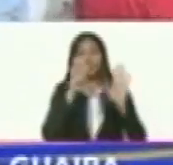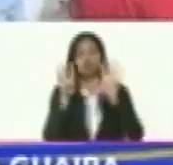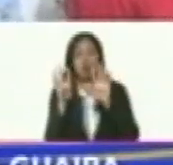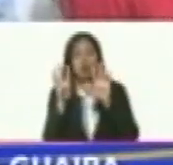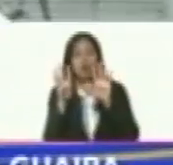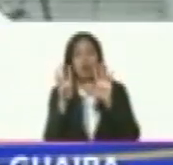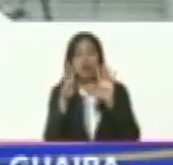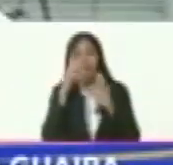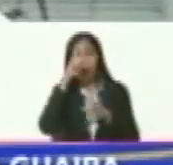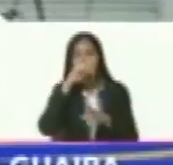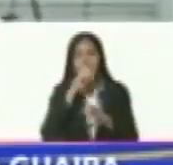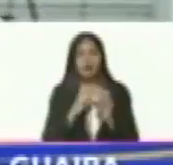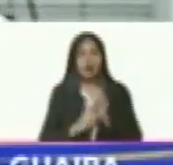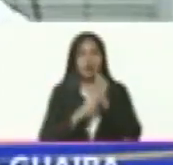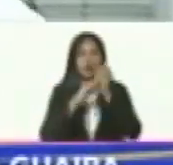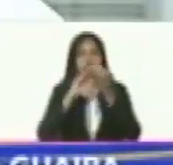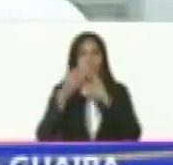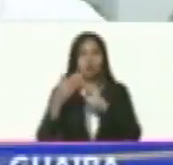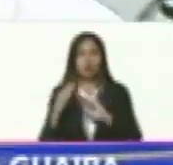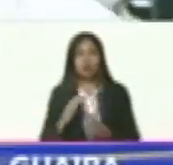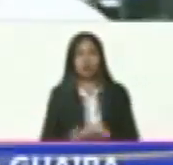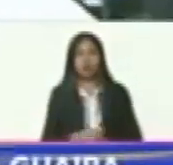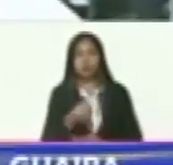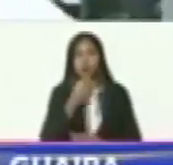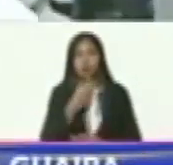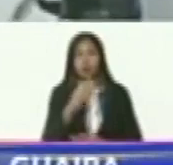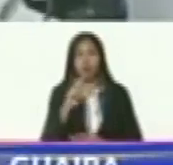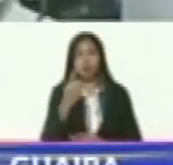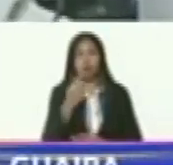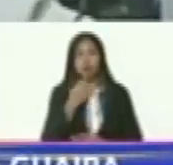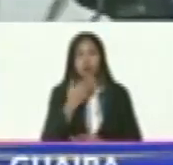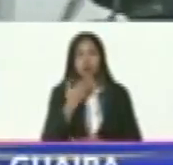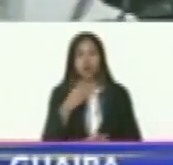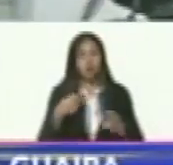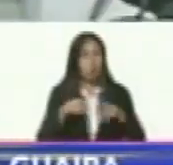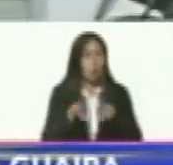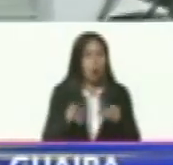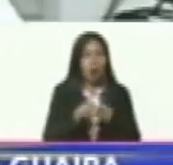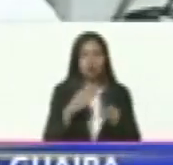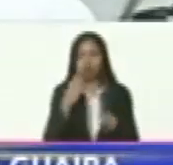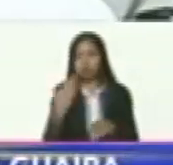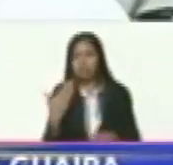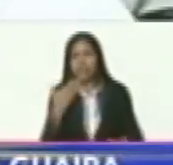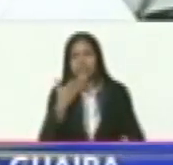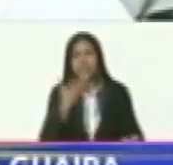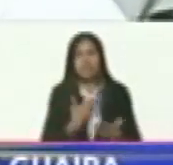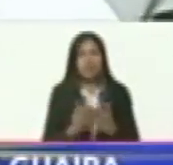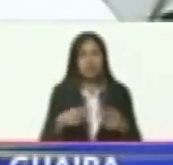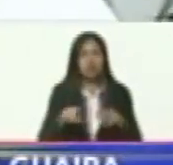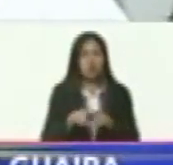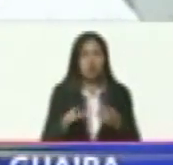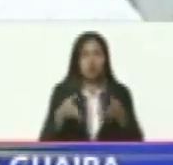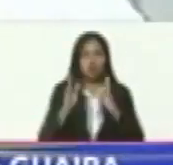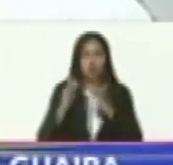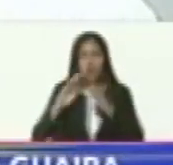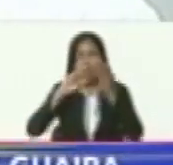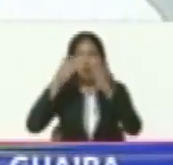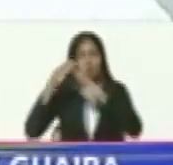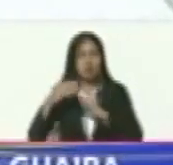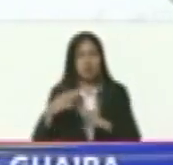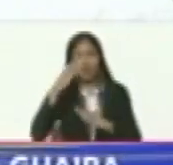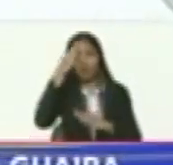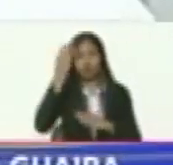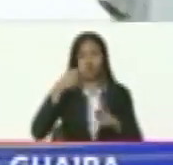líder comunal, ¿qué nos puede decir, Chugo, por favor? Bueno, presidente, igual que Marilyn, agradecerle de parte del Bloque de Comunas